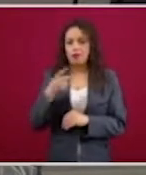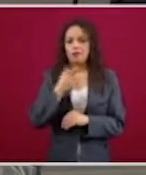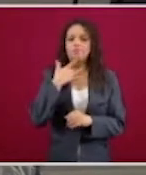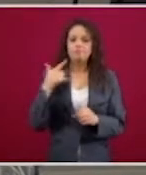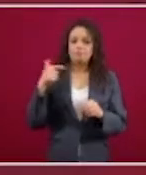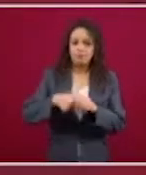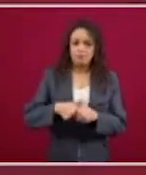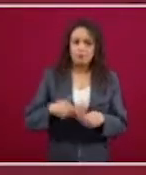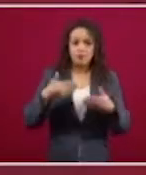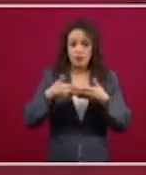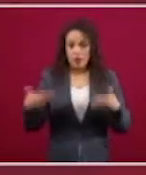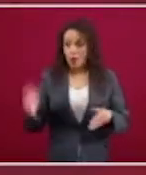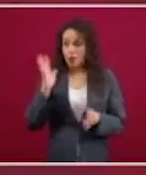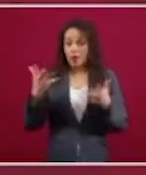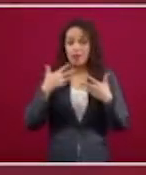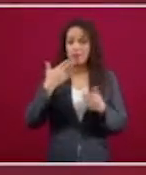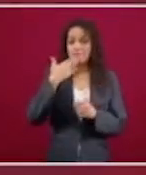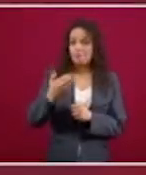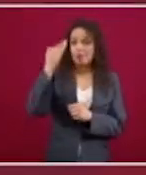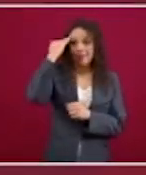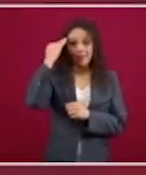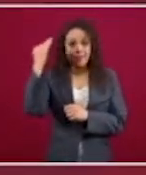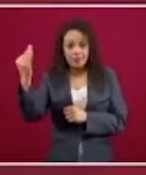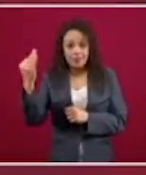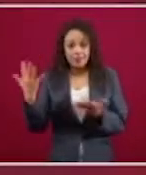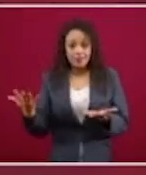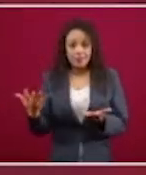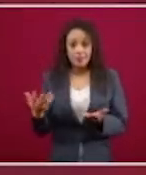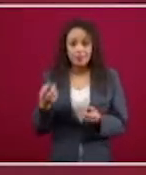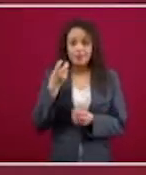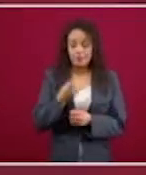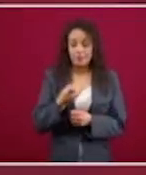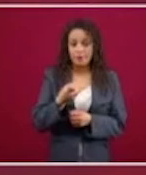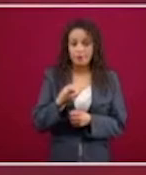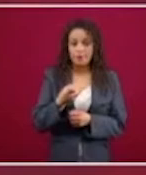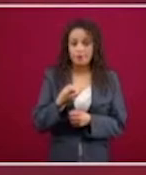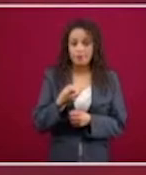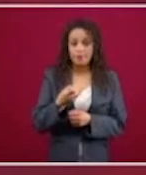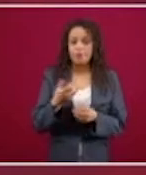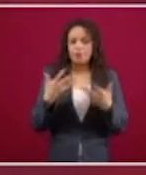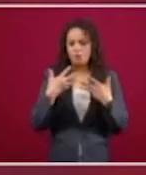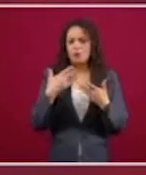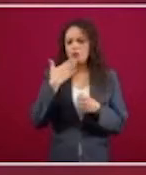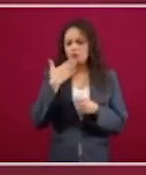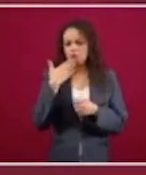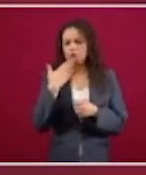ahora que están muy bien los tiempos, sobre todo en el mar, que es donde se exporta, pues tenemos una